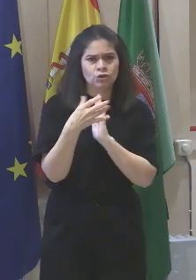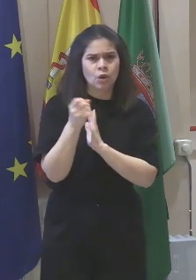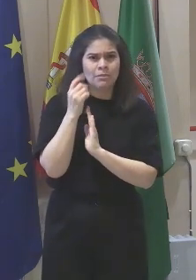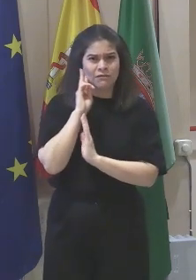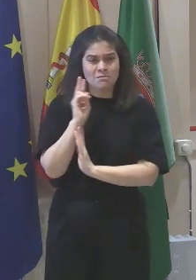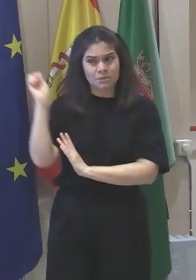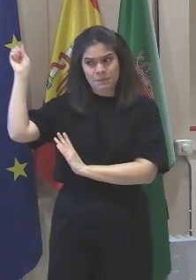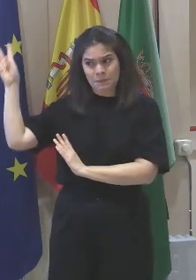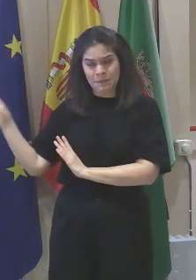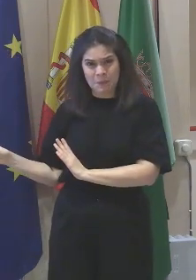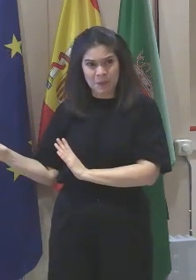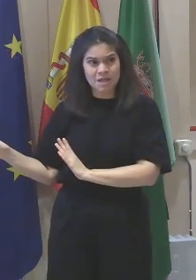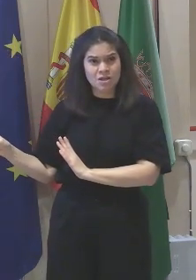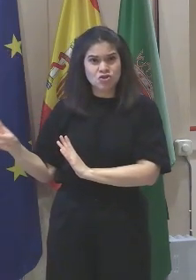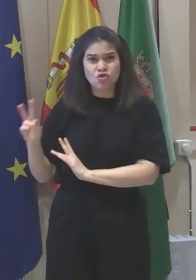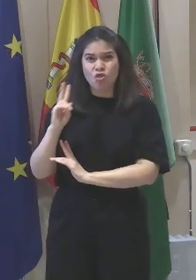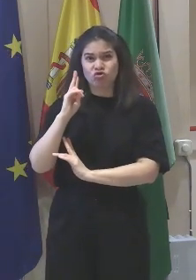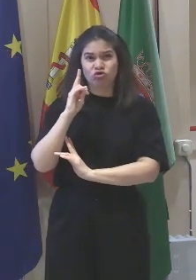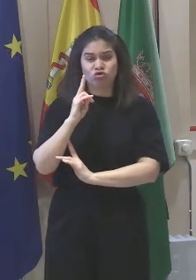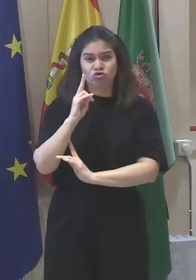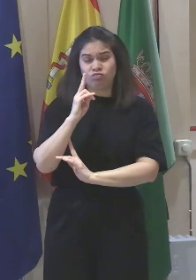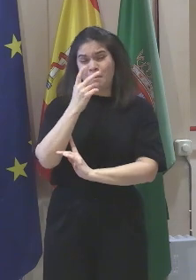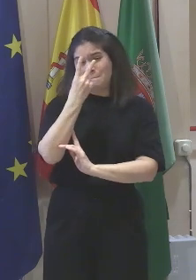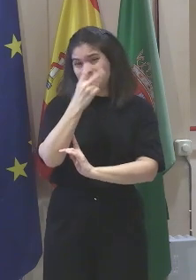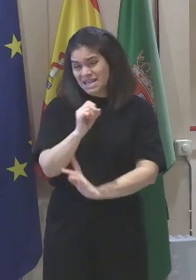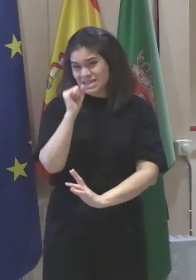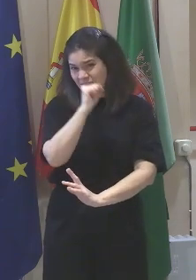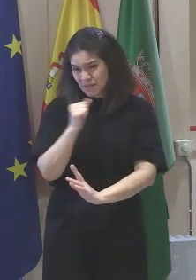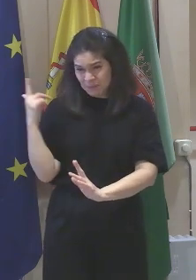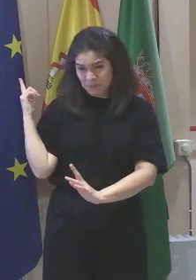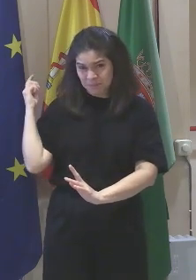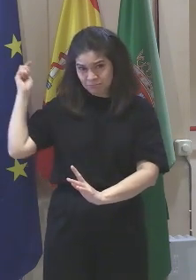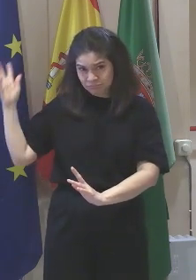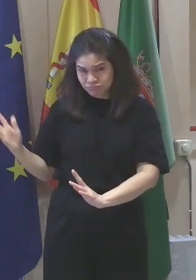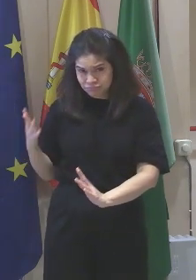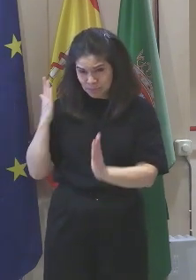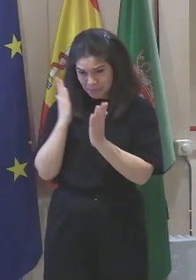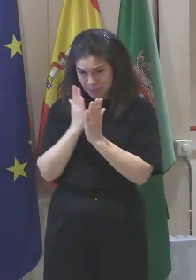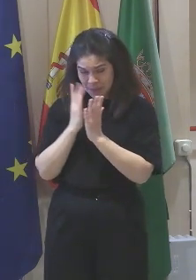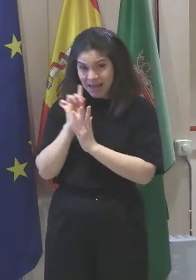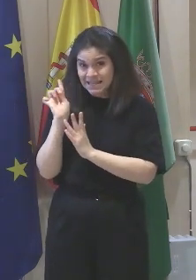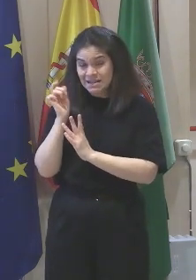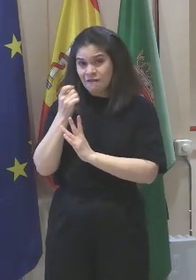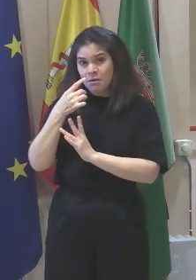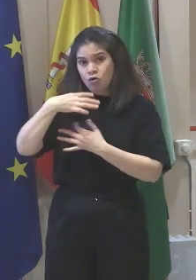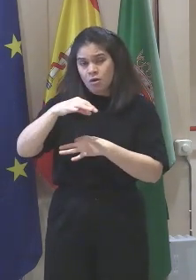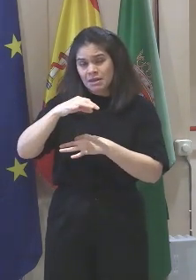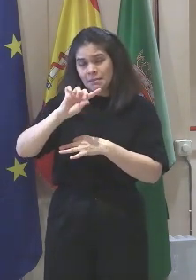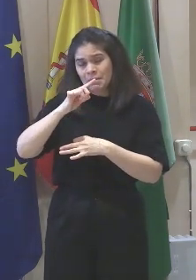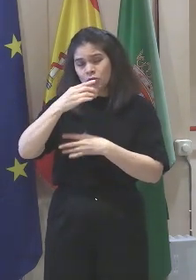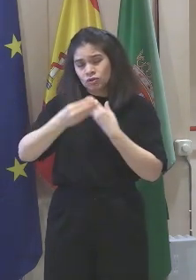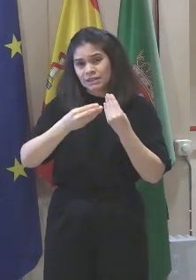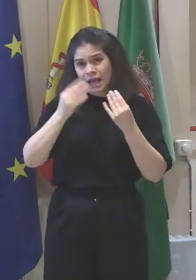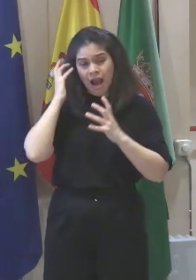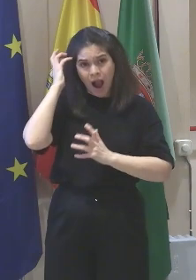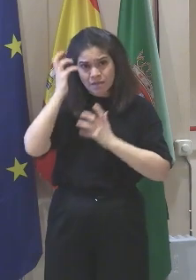larga historia de más de 2 décadas. Este tipo de fármacos siempre primero se utilizan en animales, normalmente son con